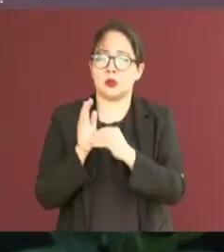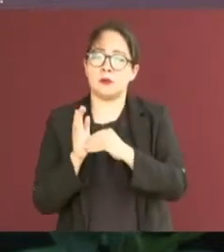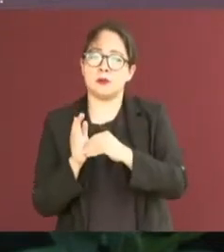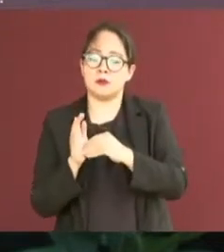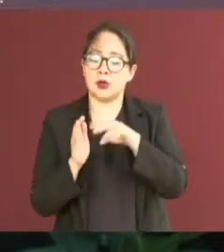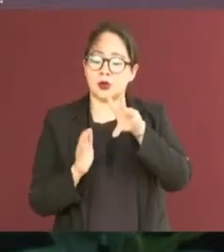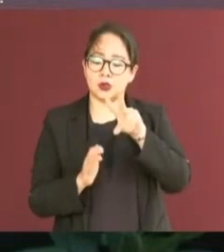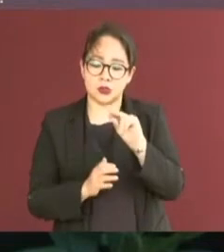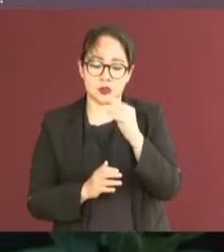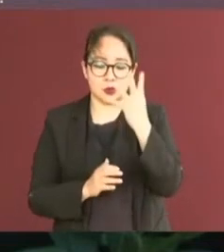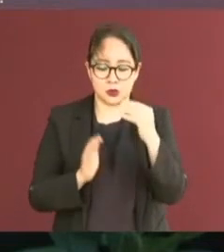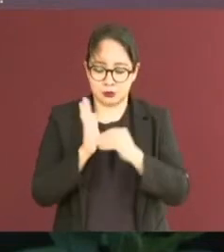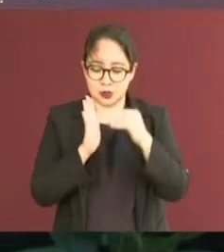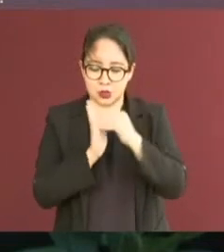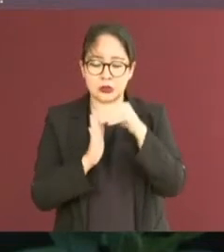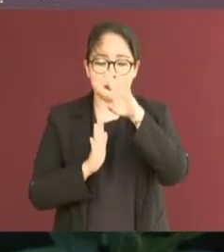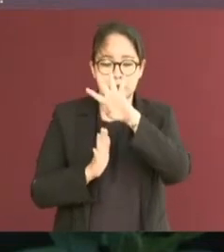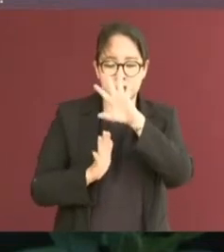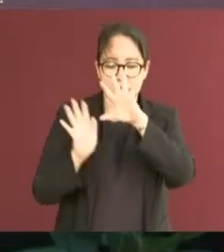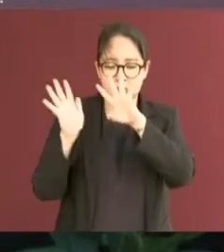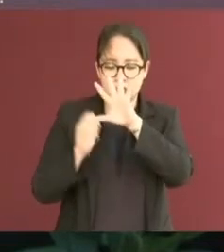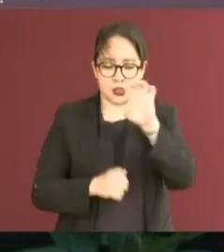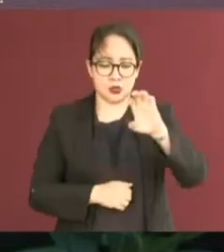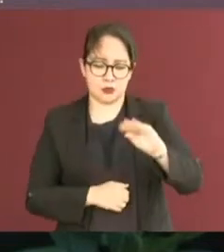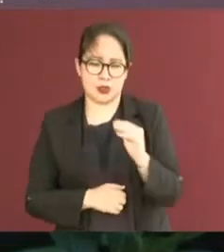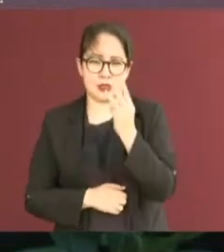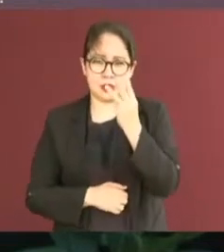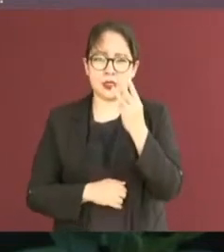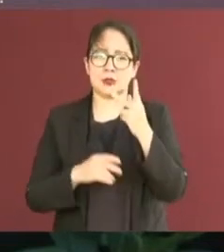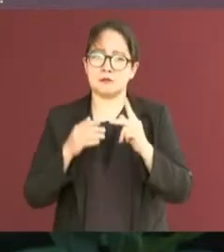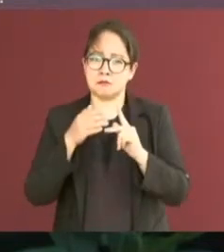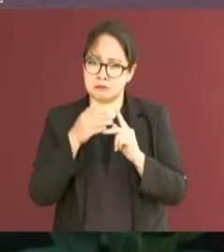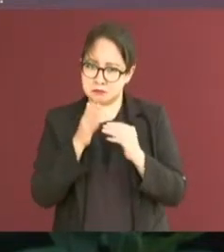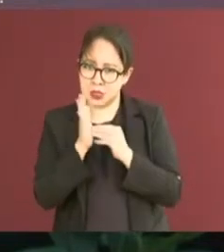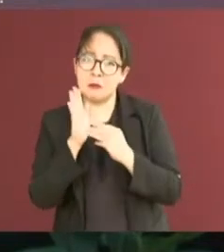84.593.000 plantas, pero llegaremos a la meta de